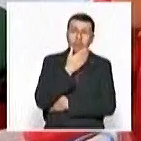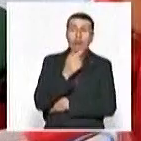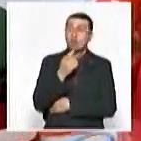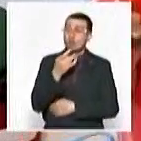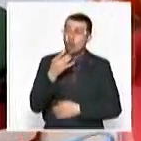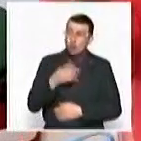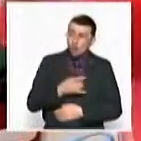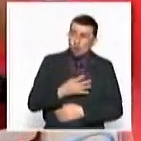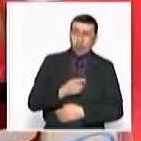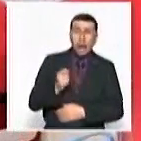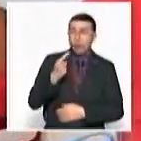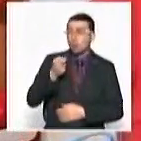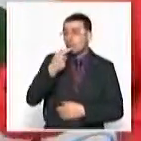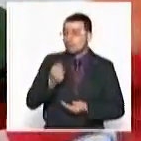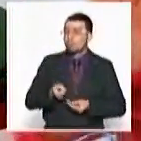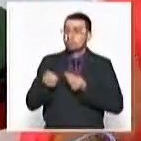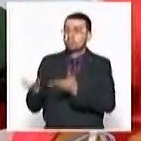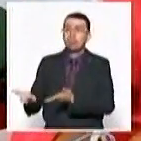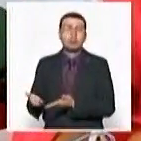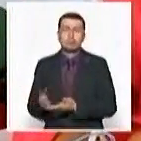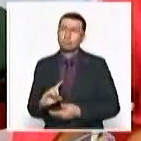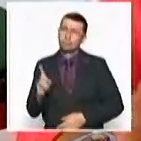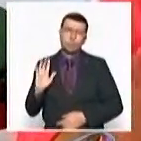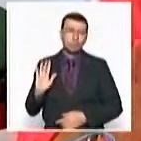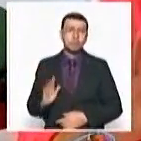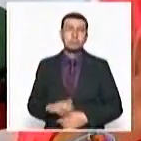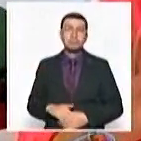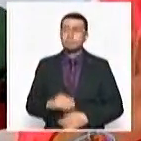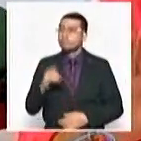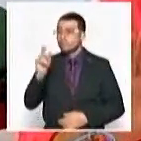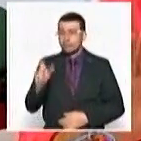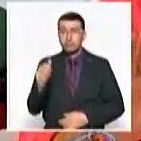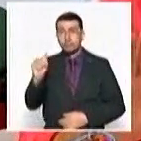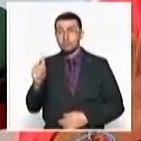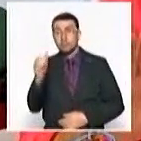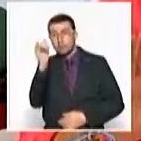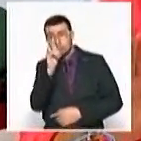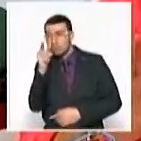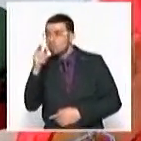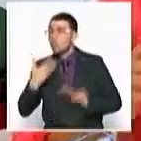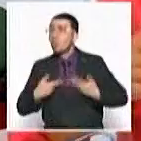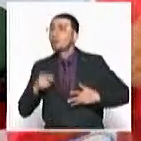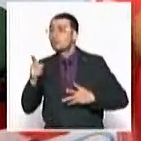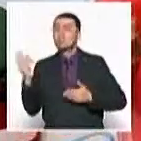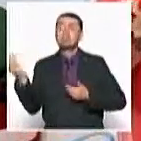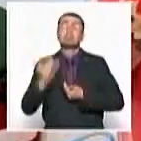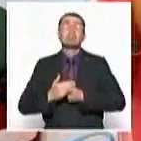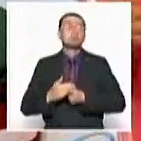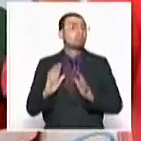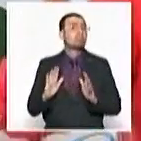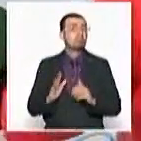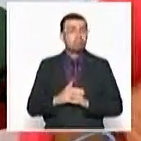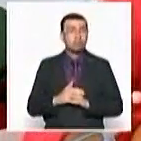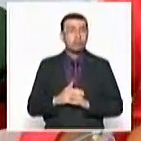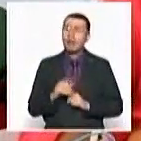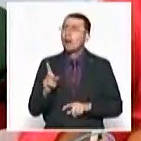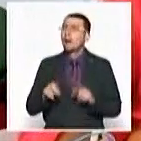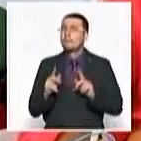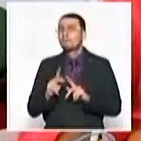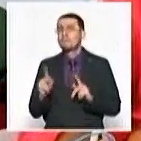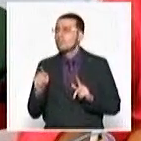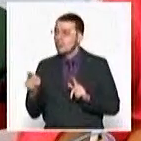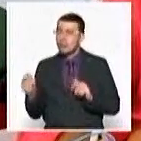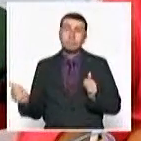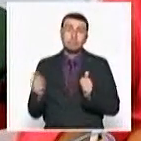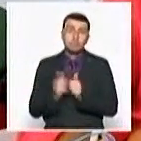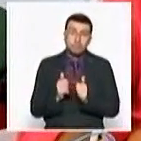analgésico, no, pues así cualquiera de los muchachos que están con nosotros haciendo cámaras puede ser médicos. aquí hay personas que vienen haciendo este programa con nosotros